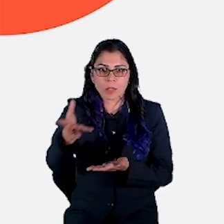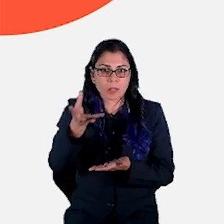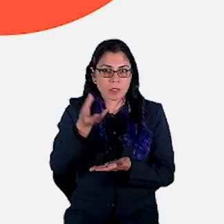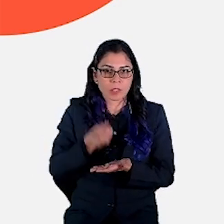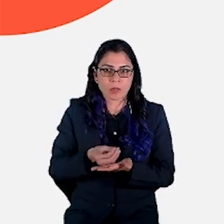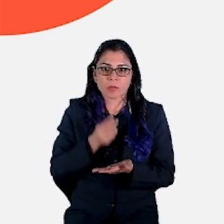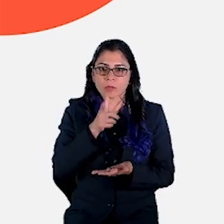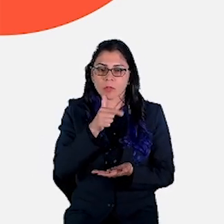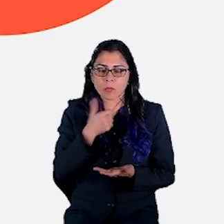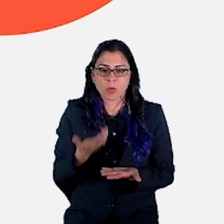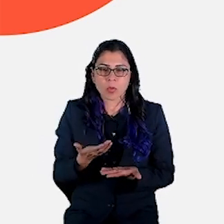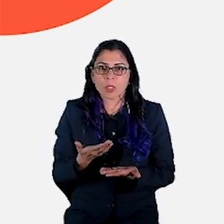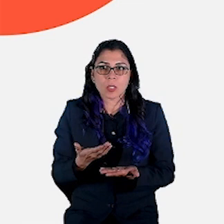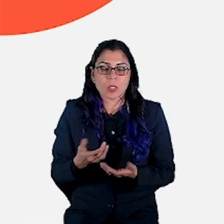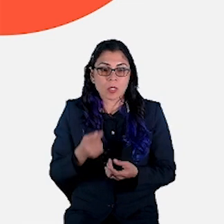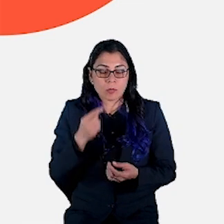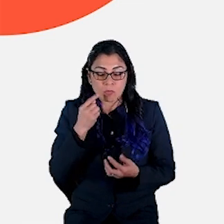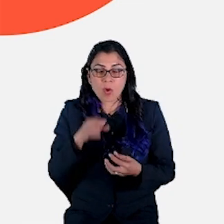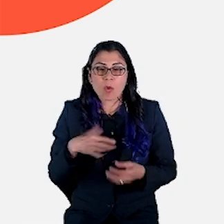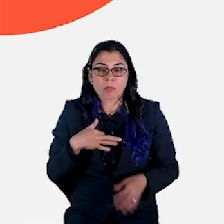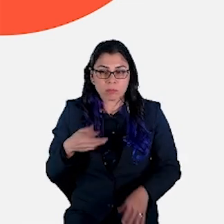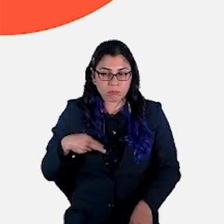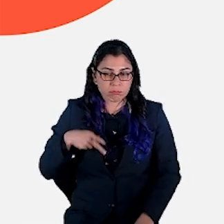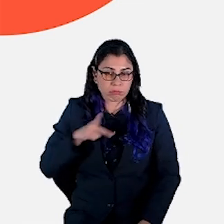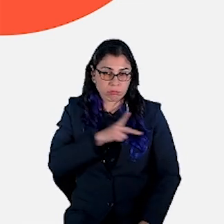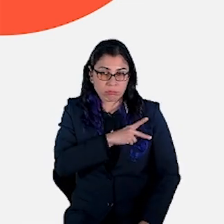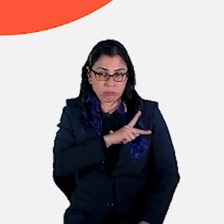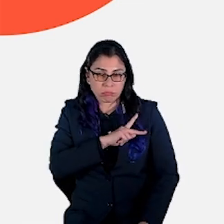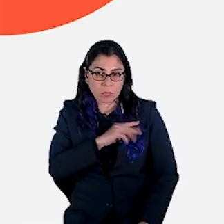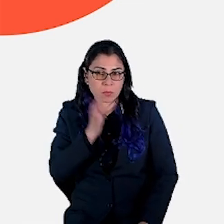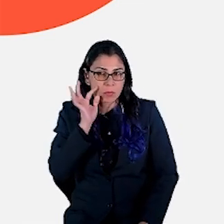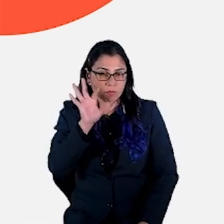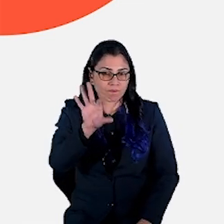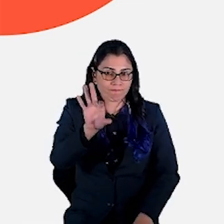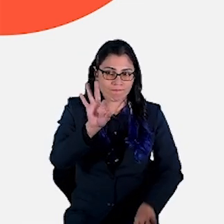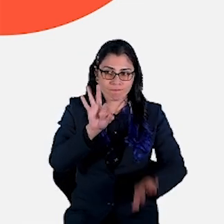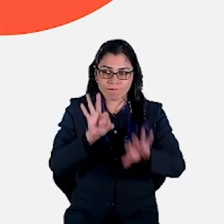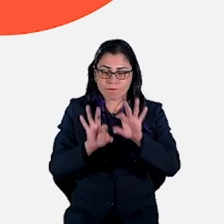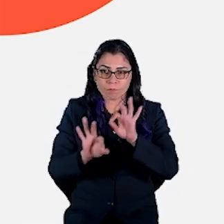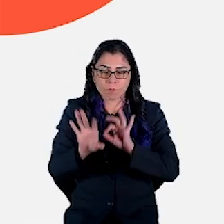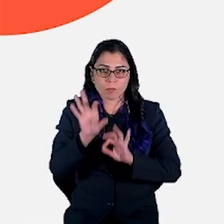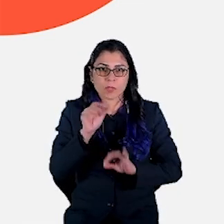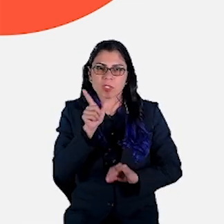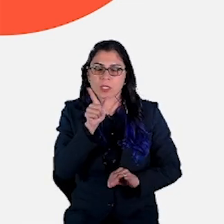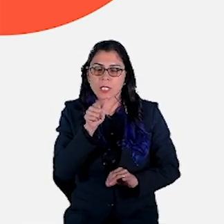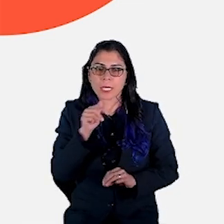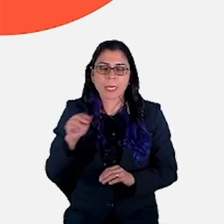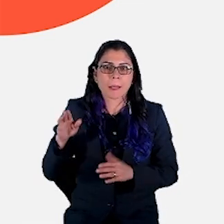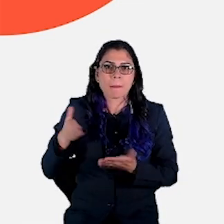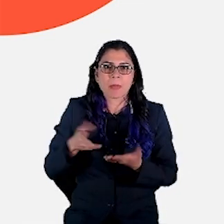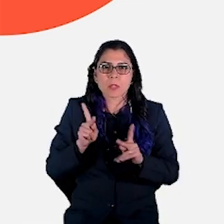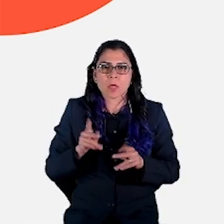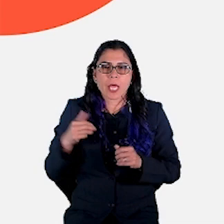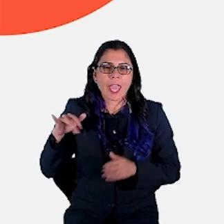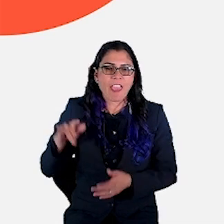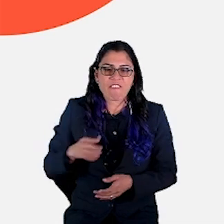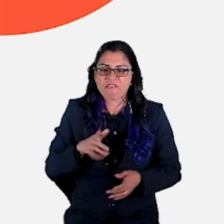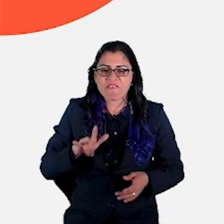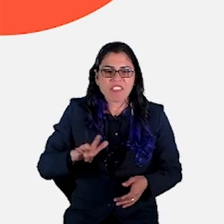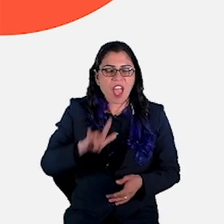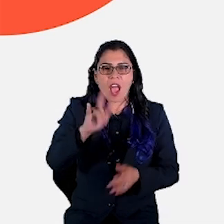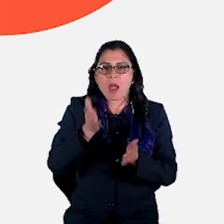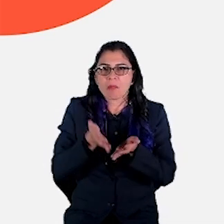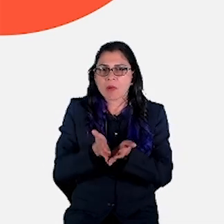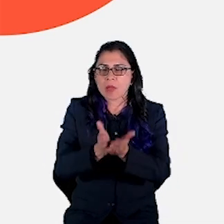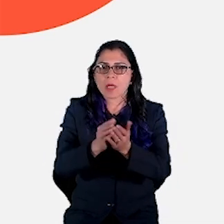también como consecuencia tomar la decisión de A qué viajero íbamos a poner todo Nuestro esfuerzo en la ciudad de Panamá habían más